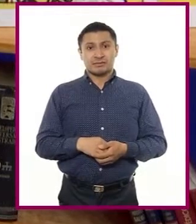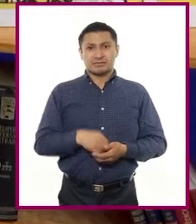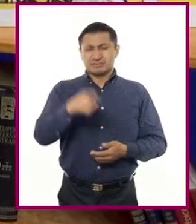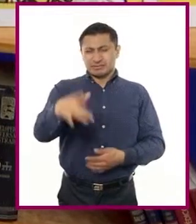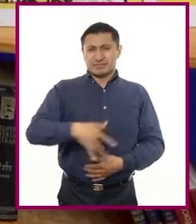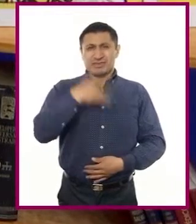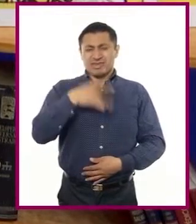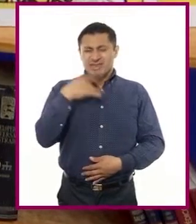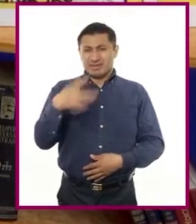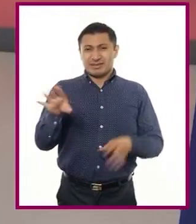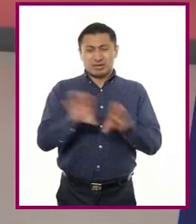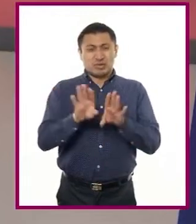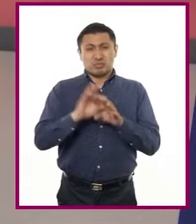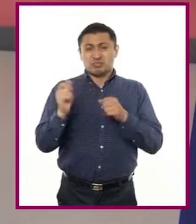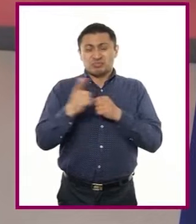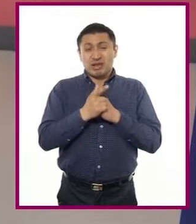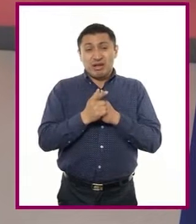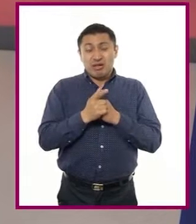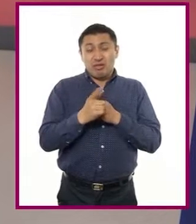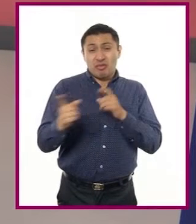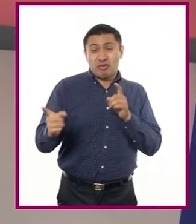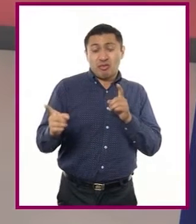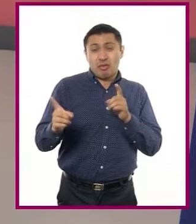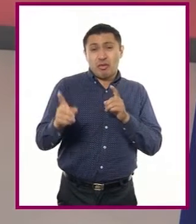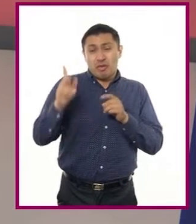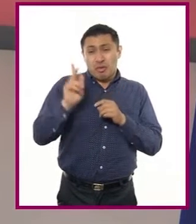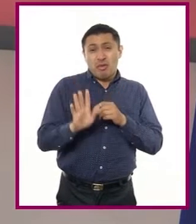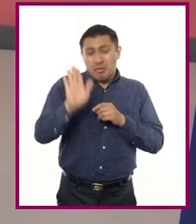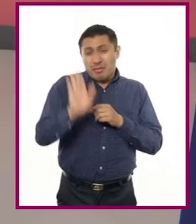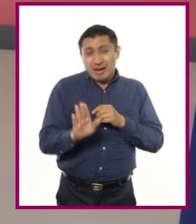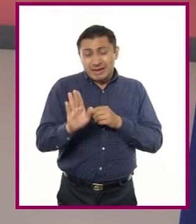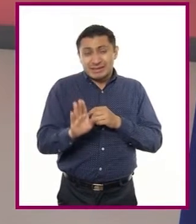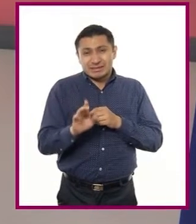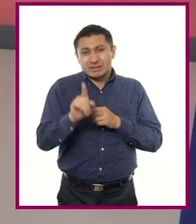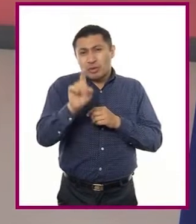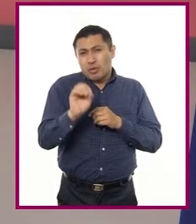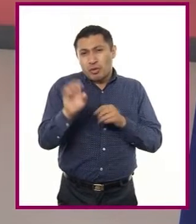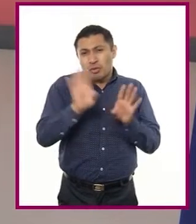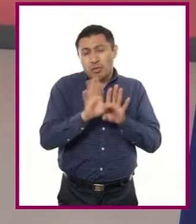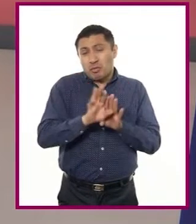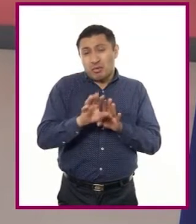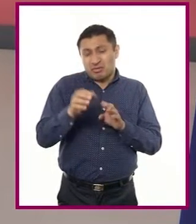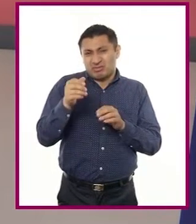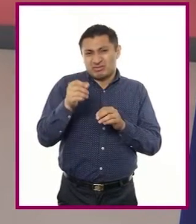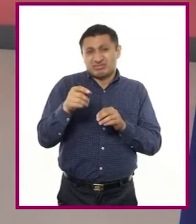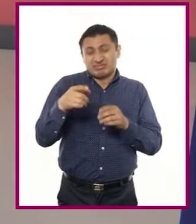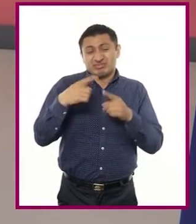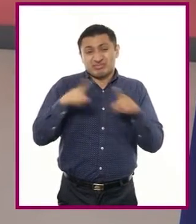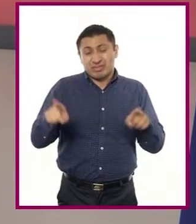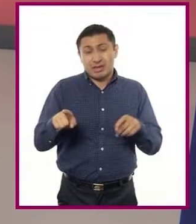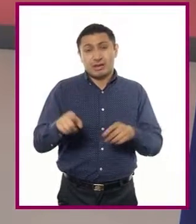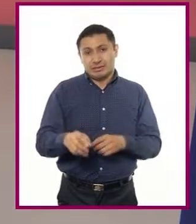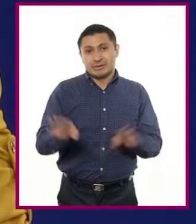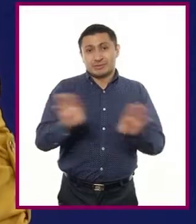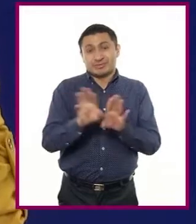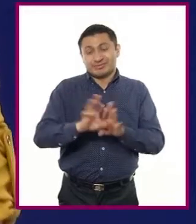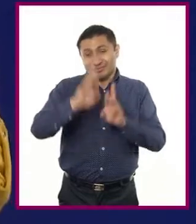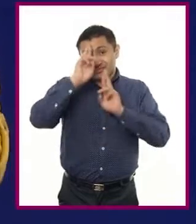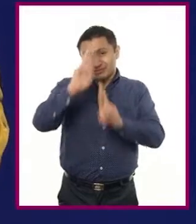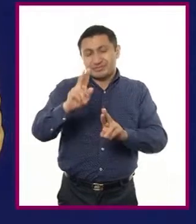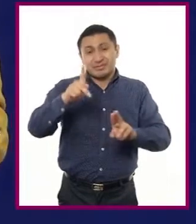¿Sentiste cercanía o alejamiento? Pues más bien como respeto, aunque sin la confianza de